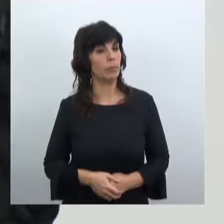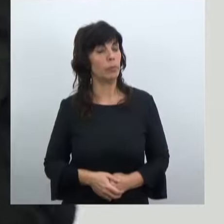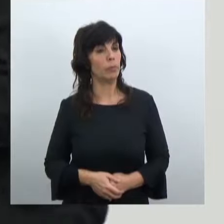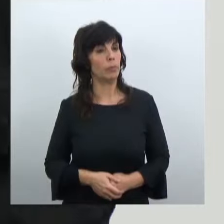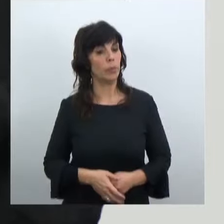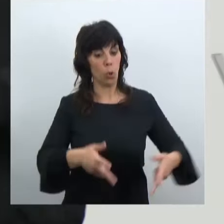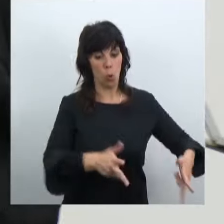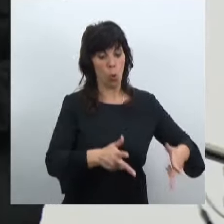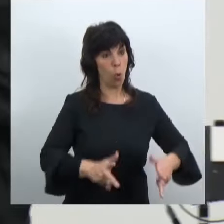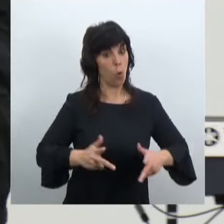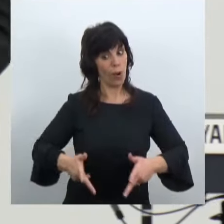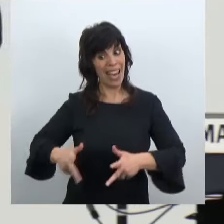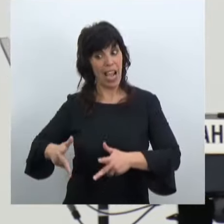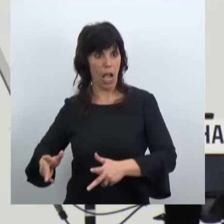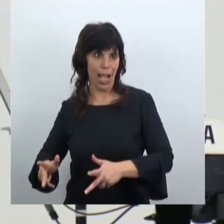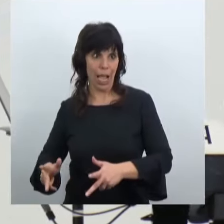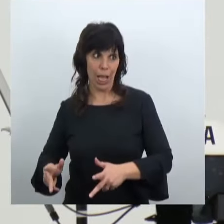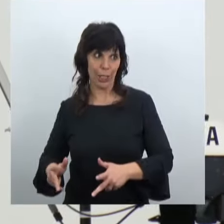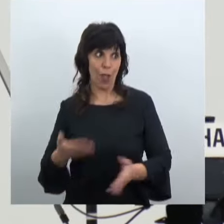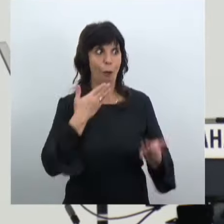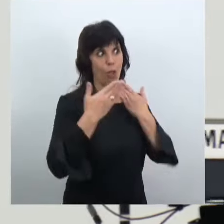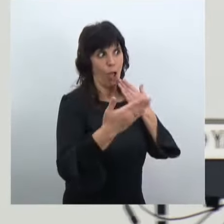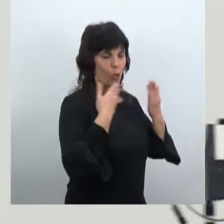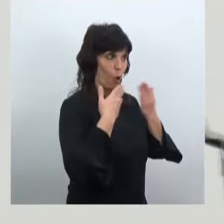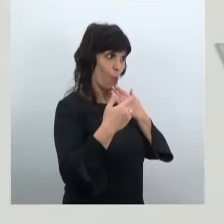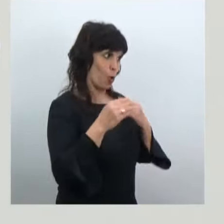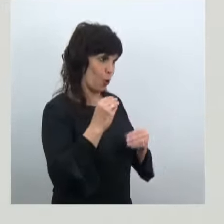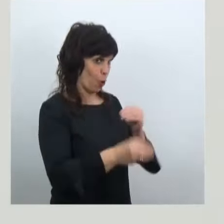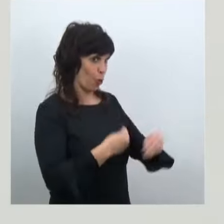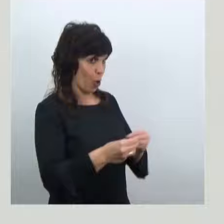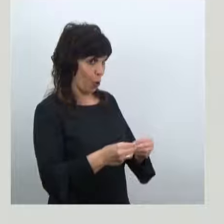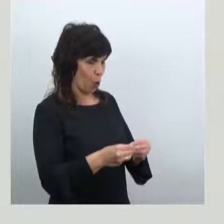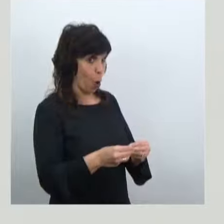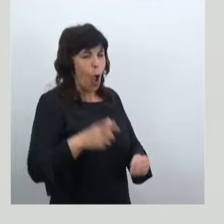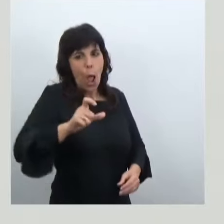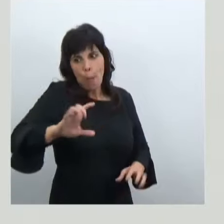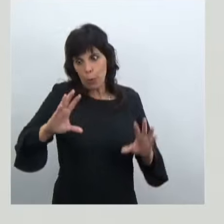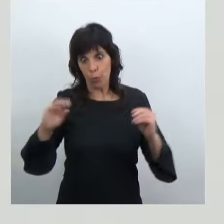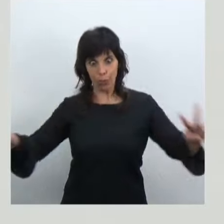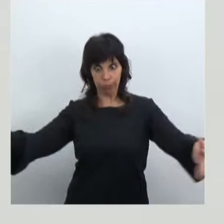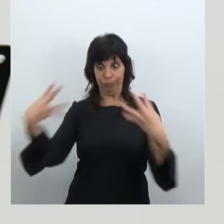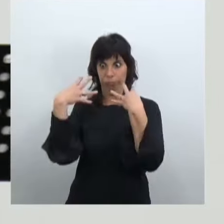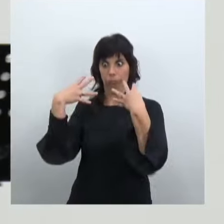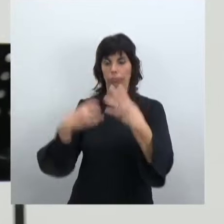pusieron unas sillas y preguntaron a cada pastor una cosa, y toda la gente te estaba observando.